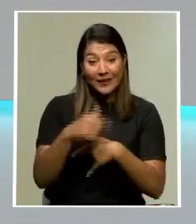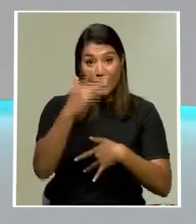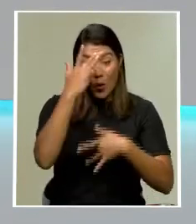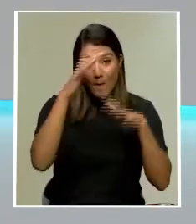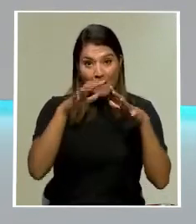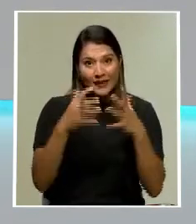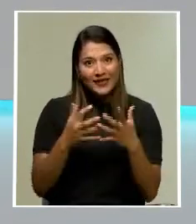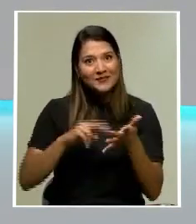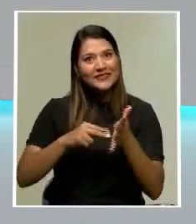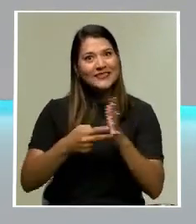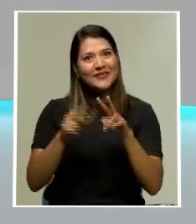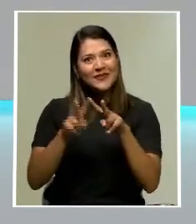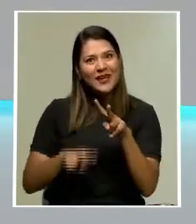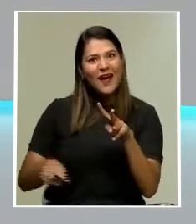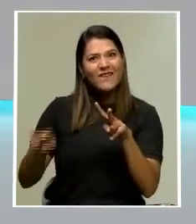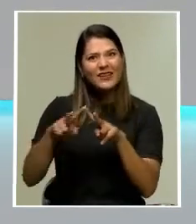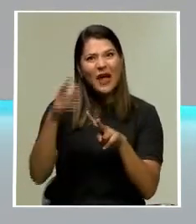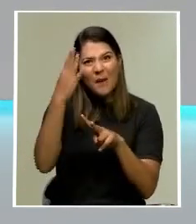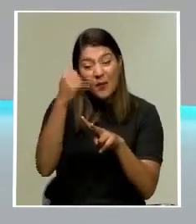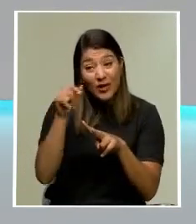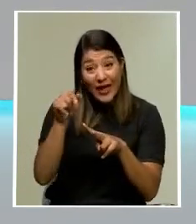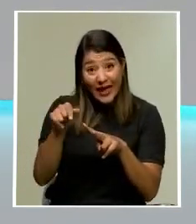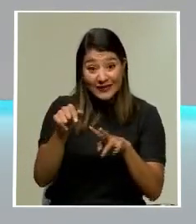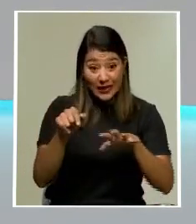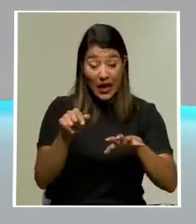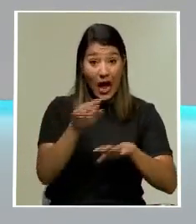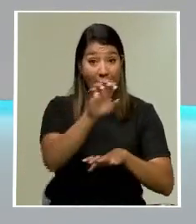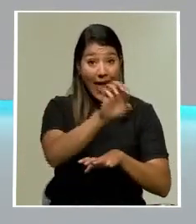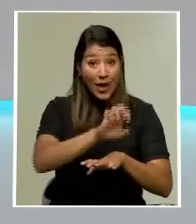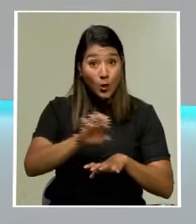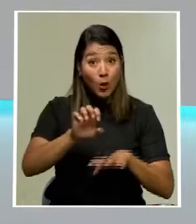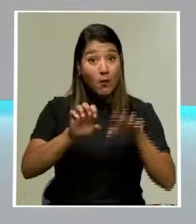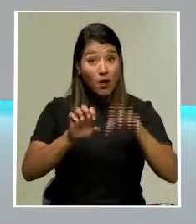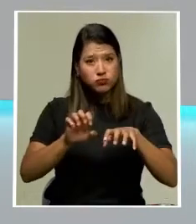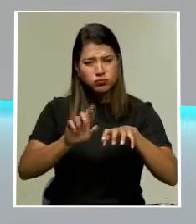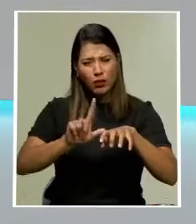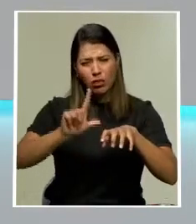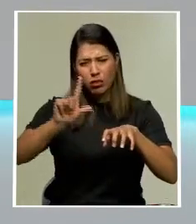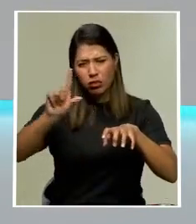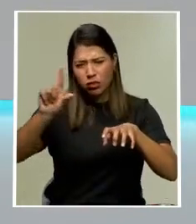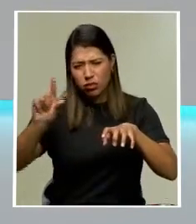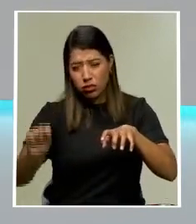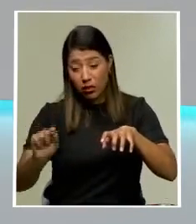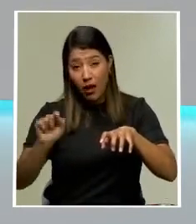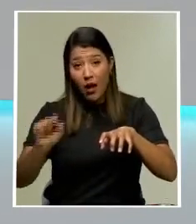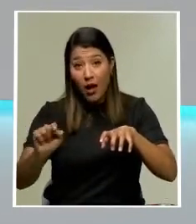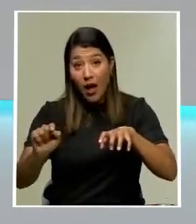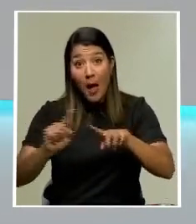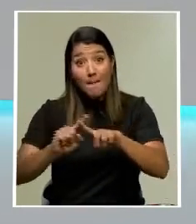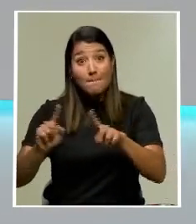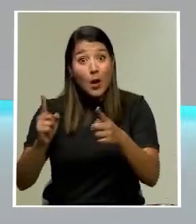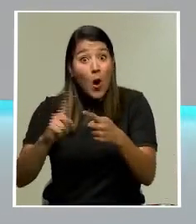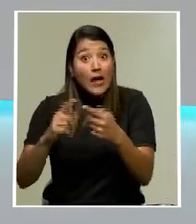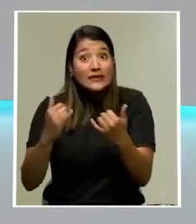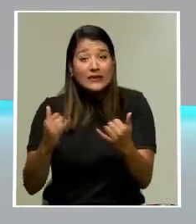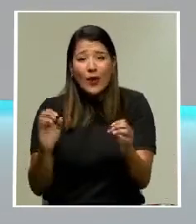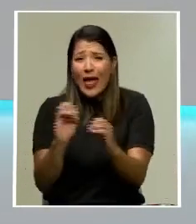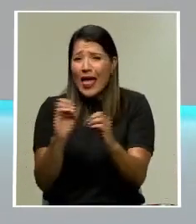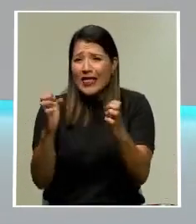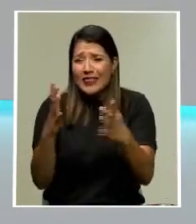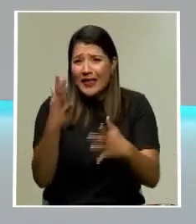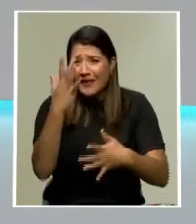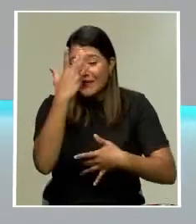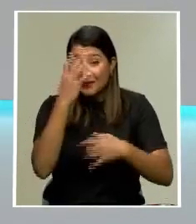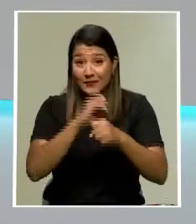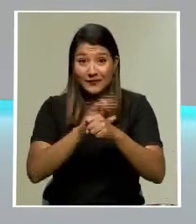Está situada a cientos de kilómetros del continente europeo y ha logrado hasta ahora salir indemne de la